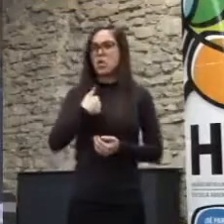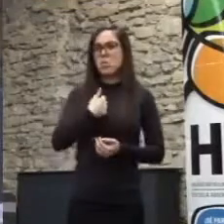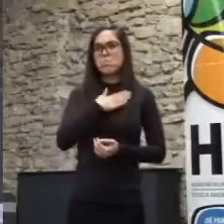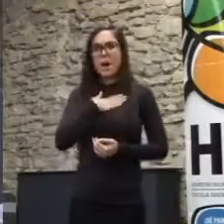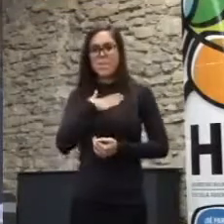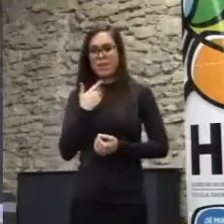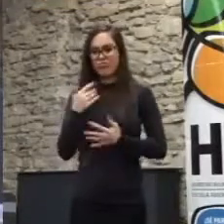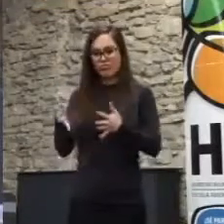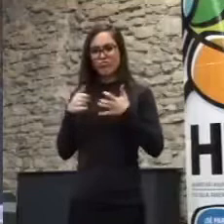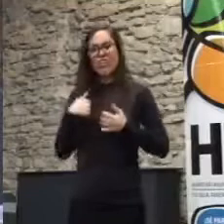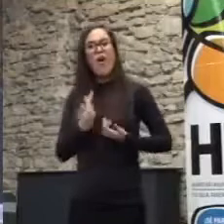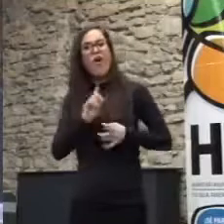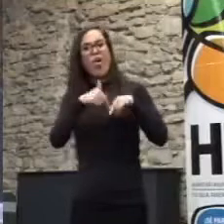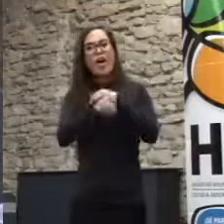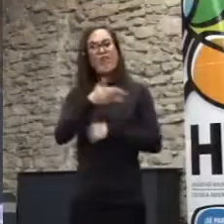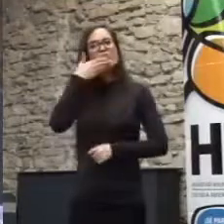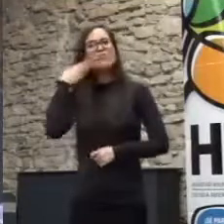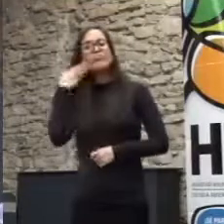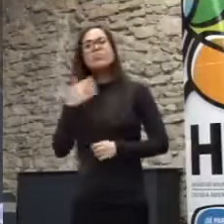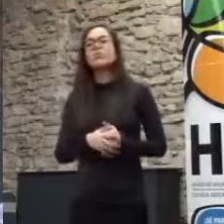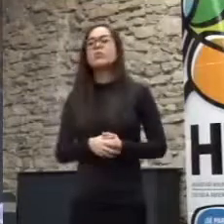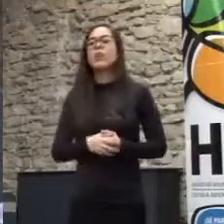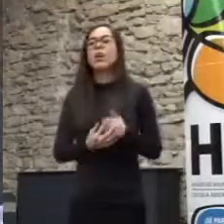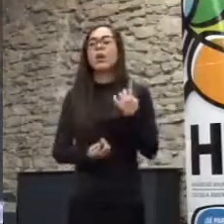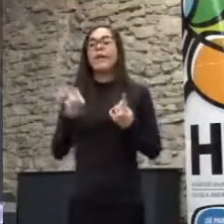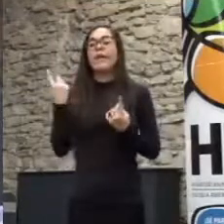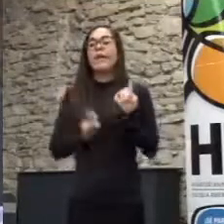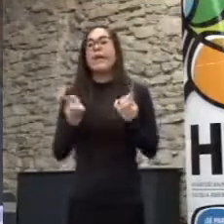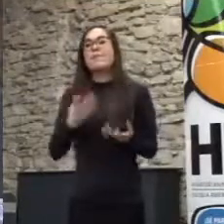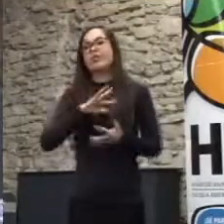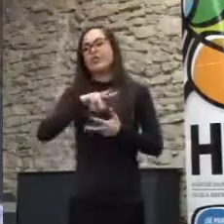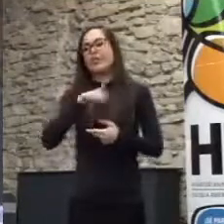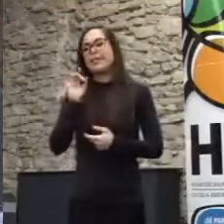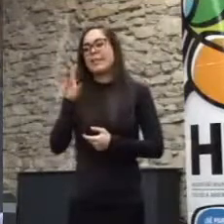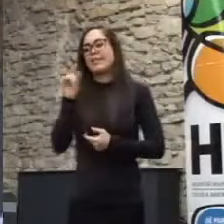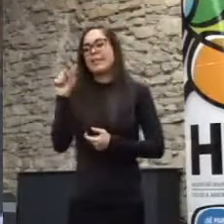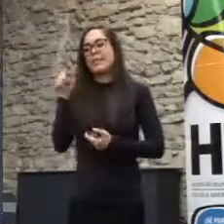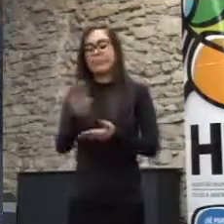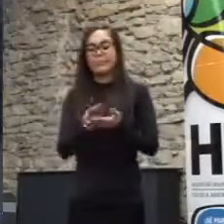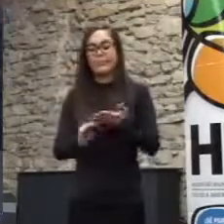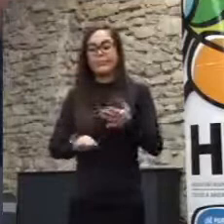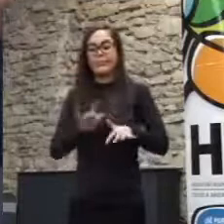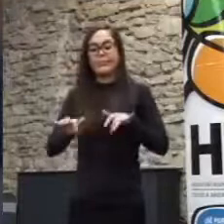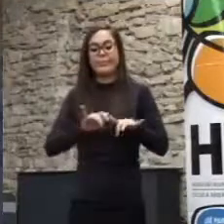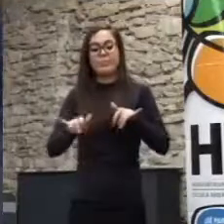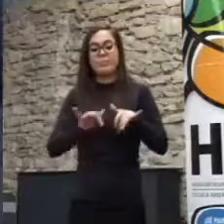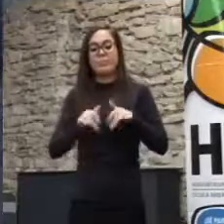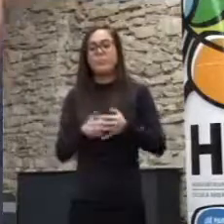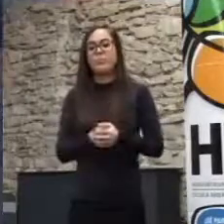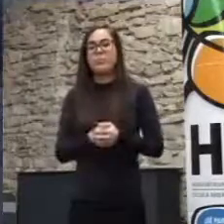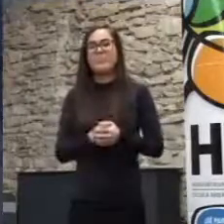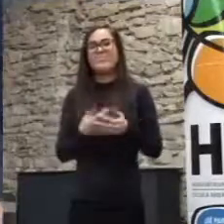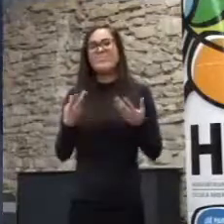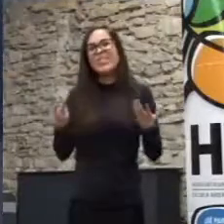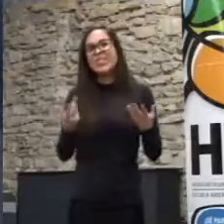pasa que muchas veces otra noticia que simplemente la has dedicado pues 15 minutos o 10 minutos, es eso, arreglar la nota de prensa, es la que